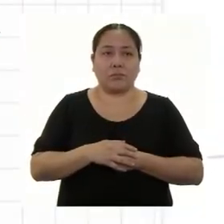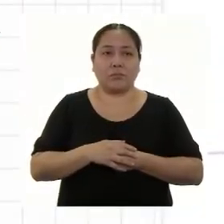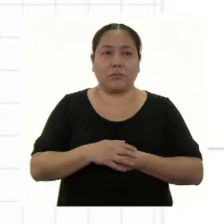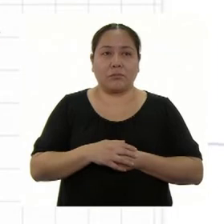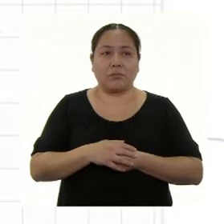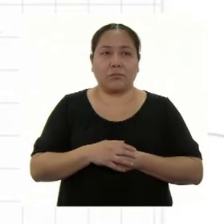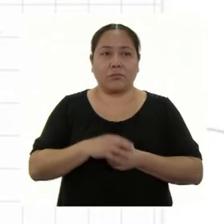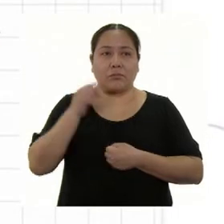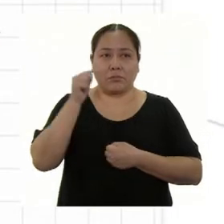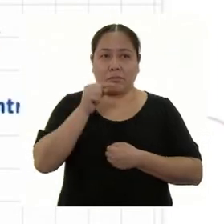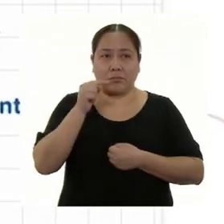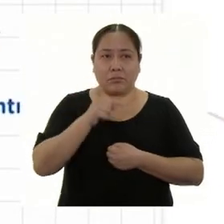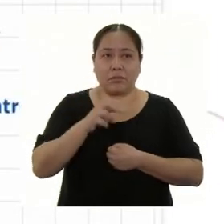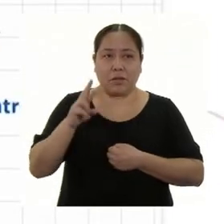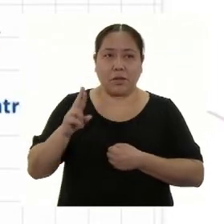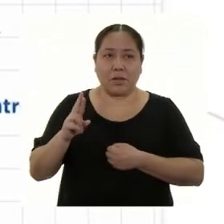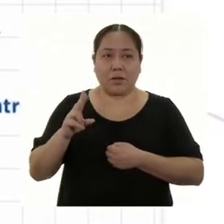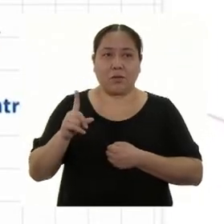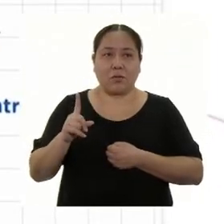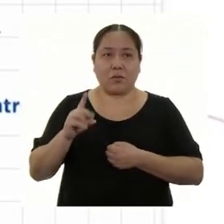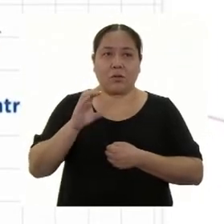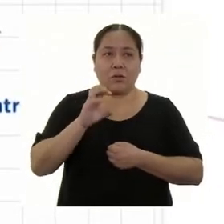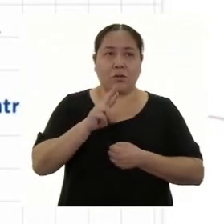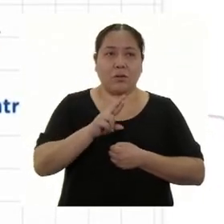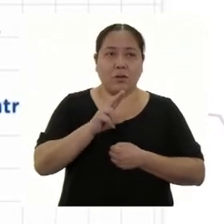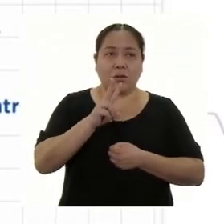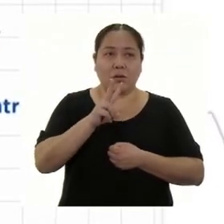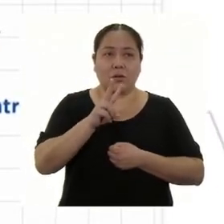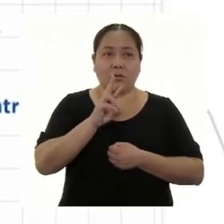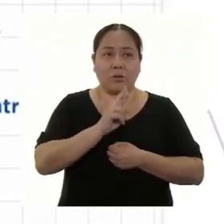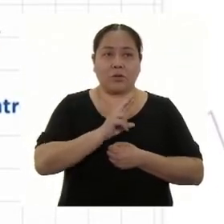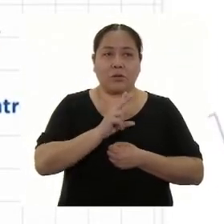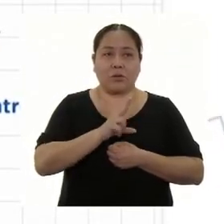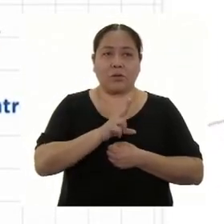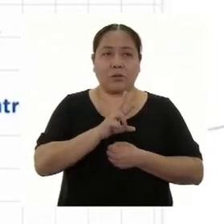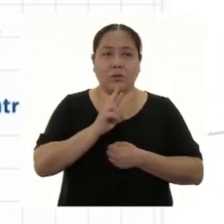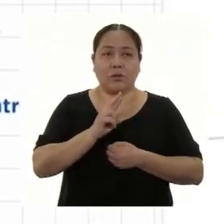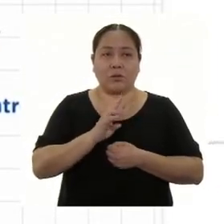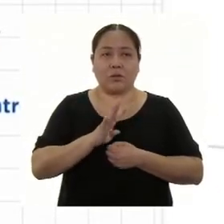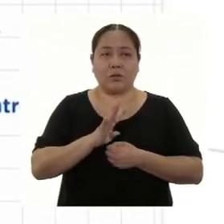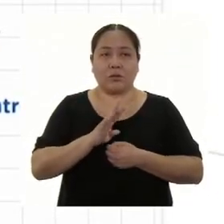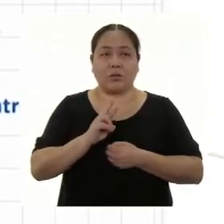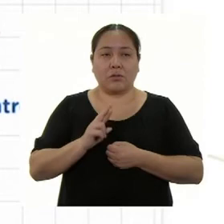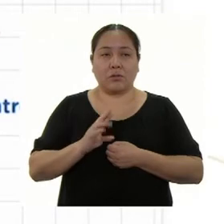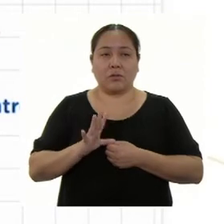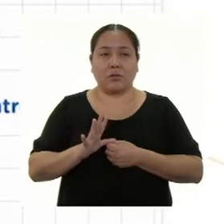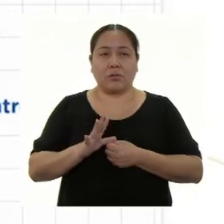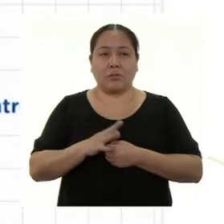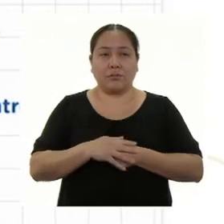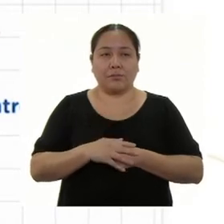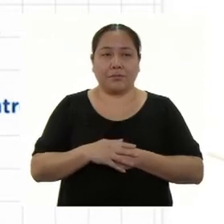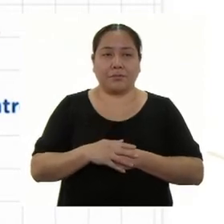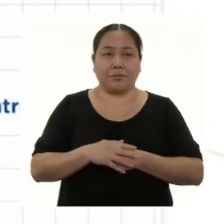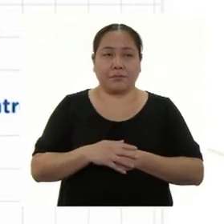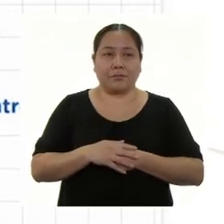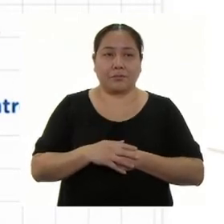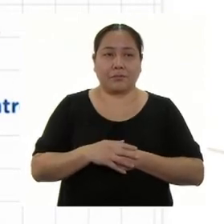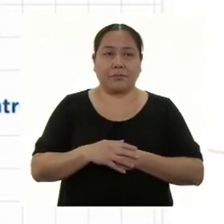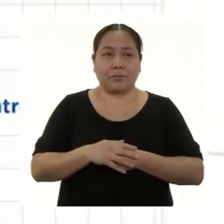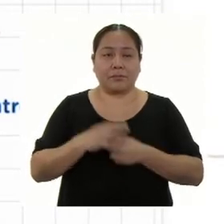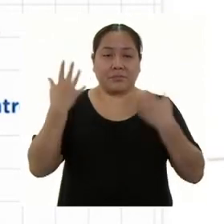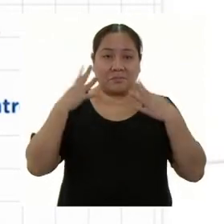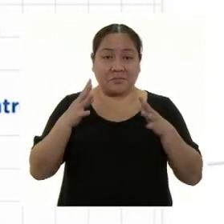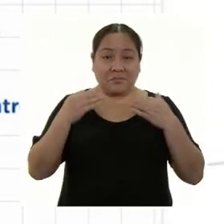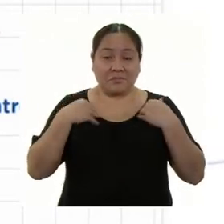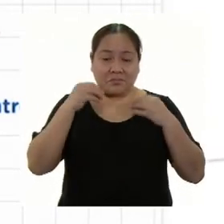Ahí están, R1, R2, R3, R4 y R5. Ya tienes